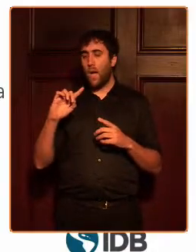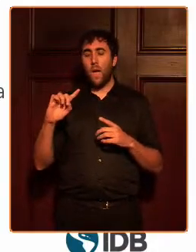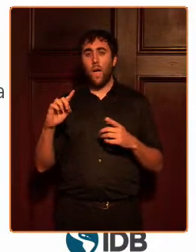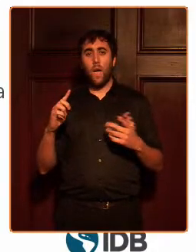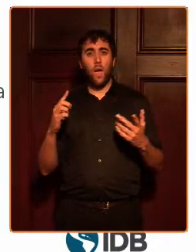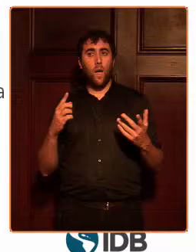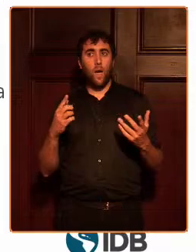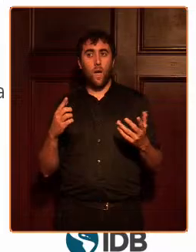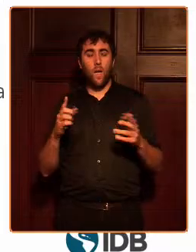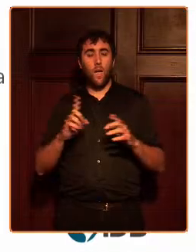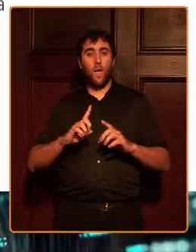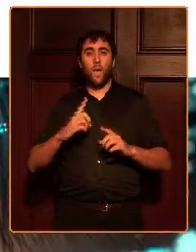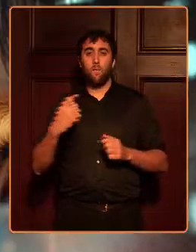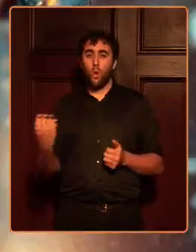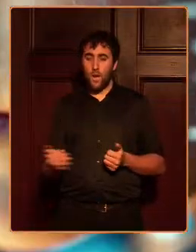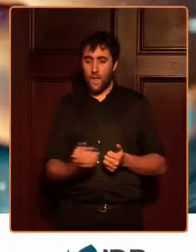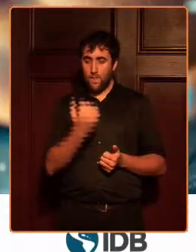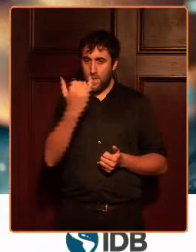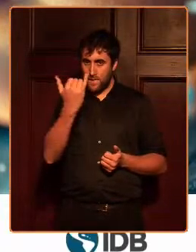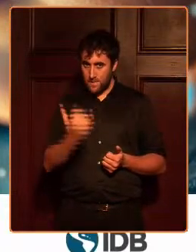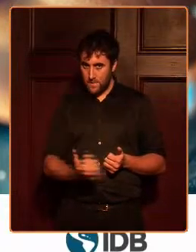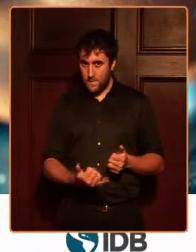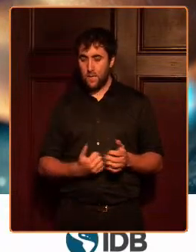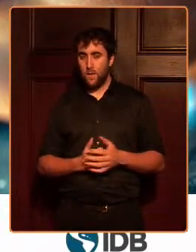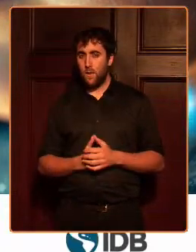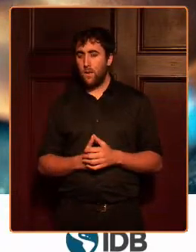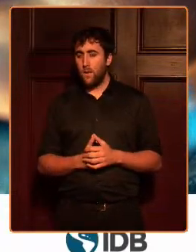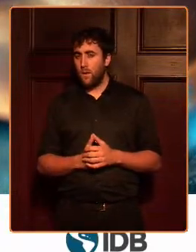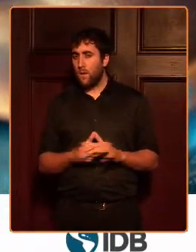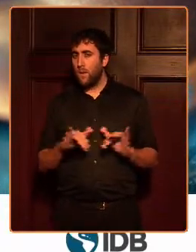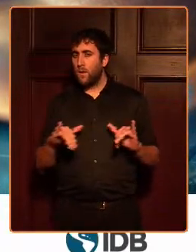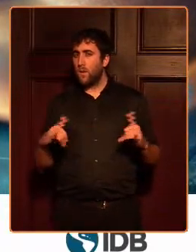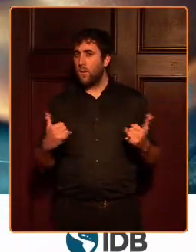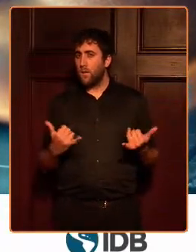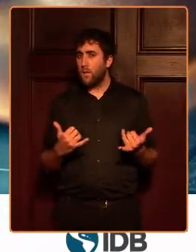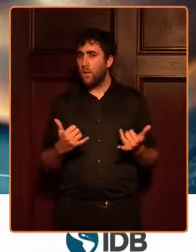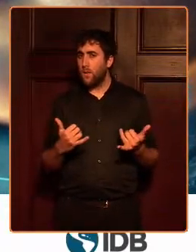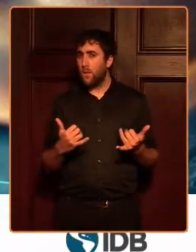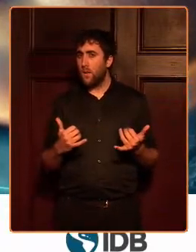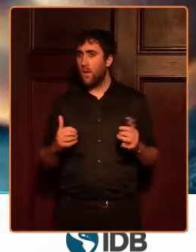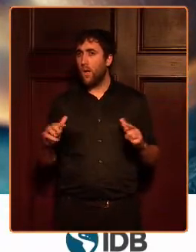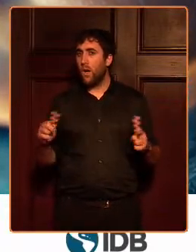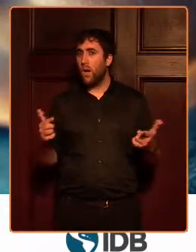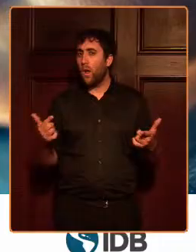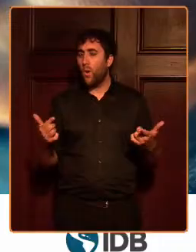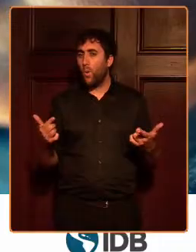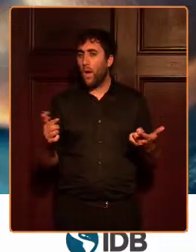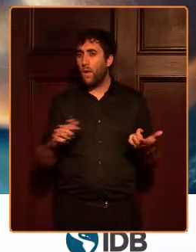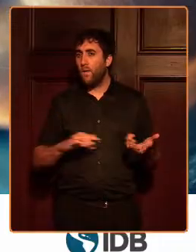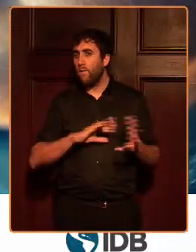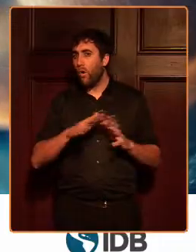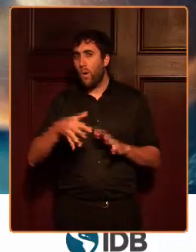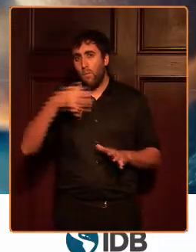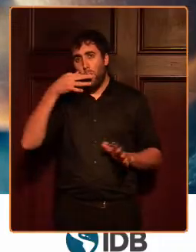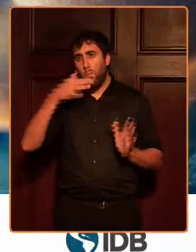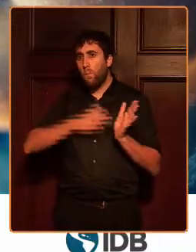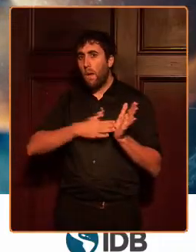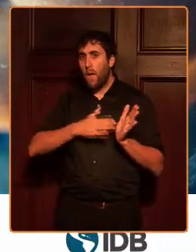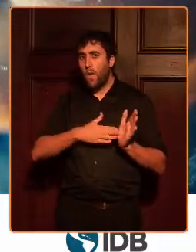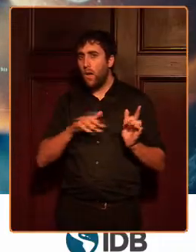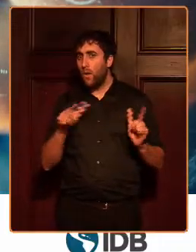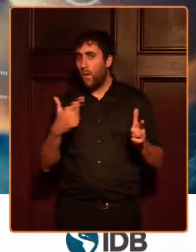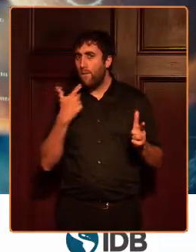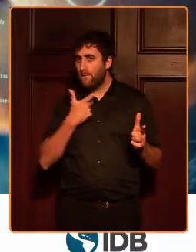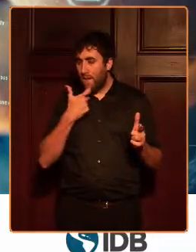que es clave, y bueno, aquí tienen, es que no tenemos suficiente evidencia todavía. Tenemos que